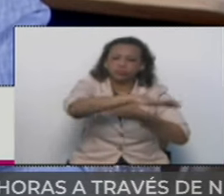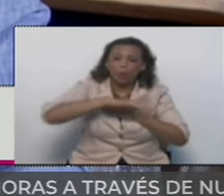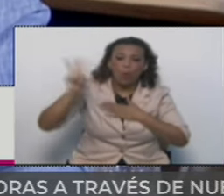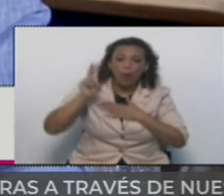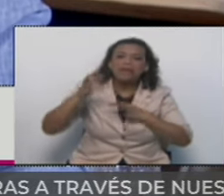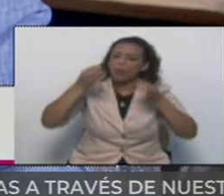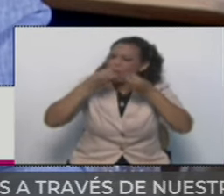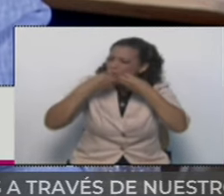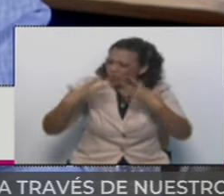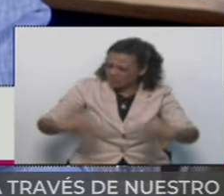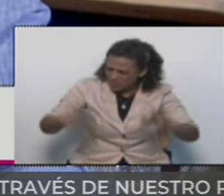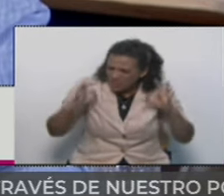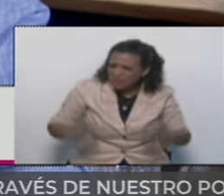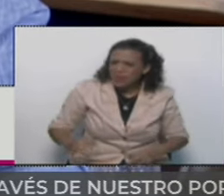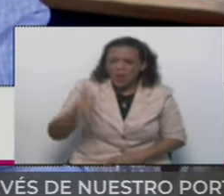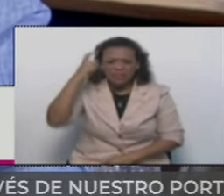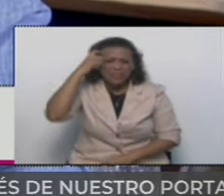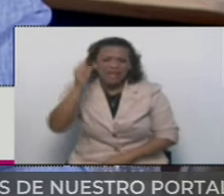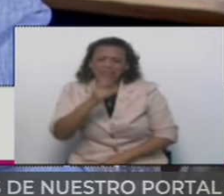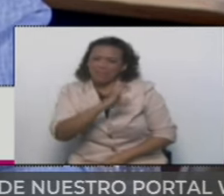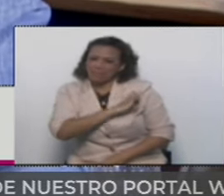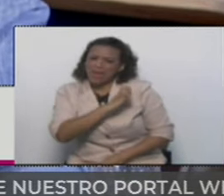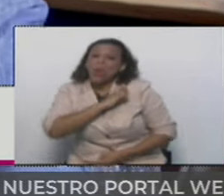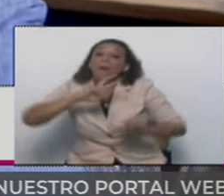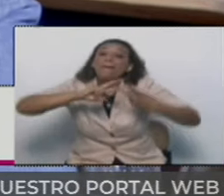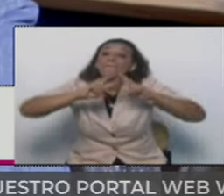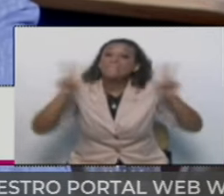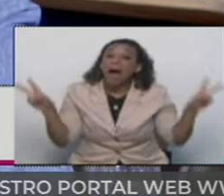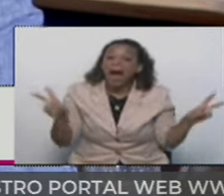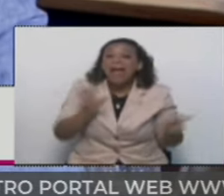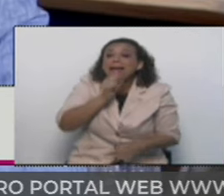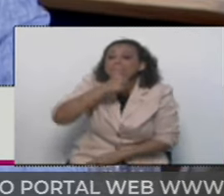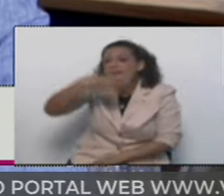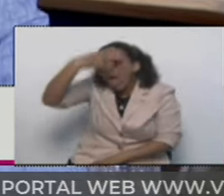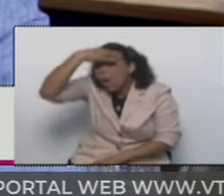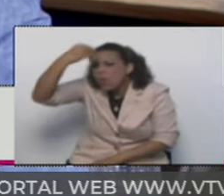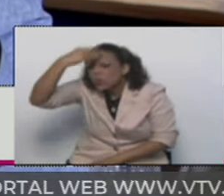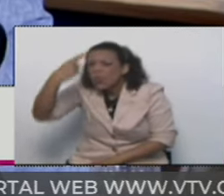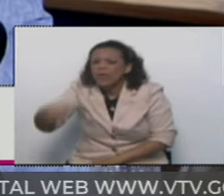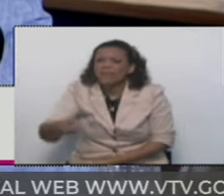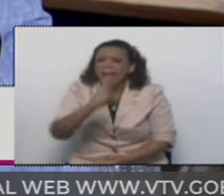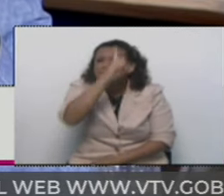algo bonito y será en paz. El viejito dice desde Madrid,